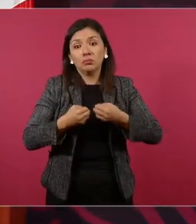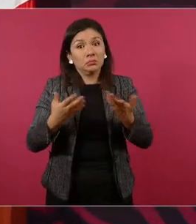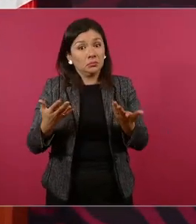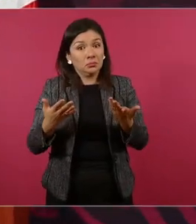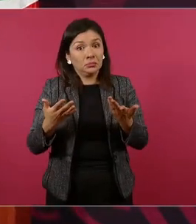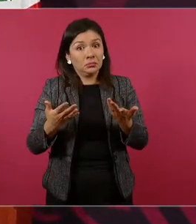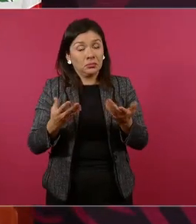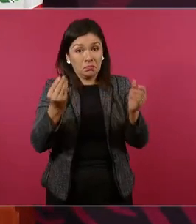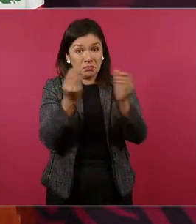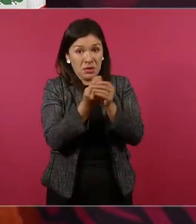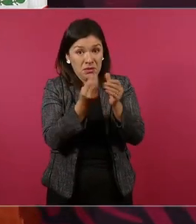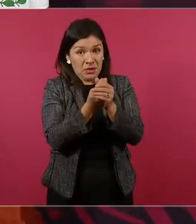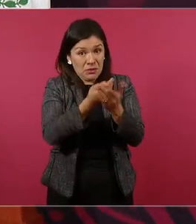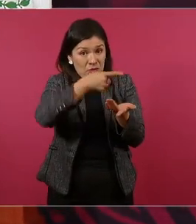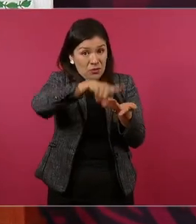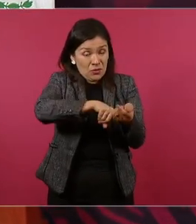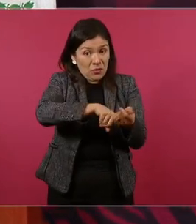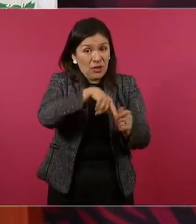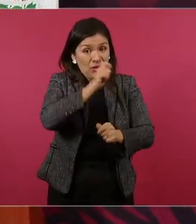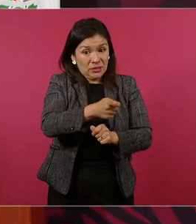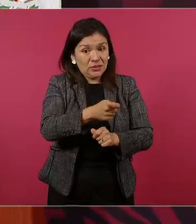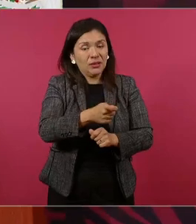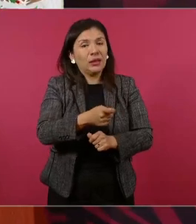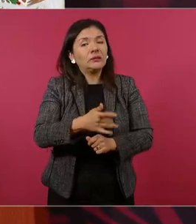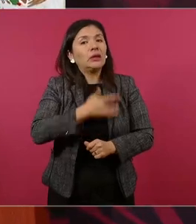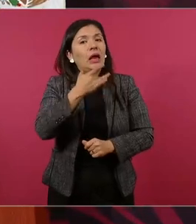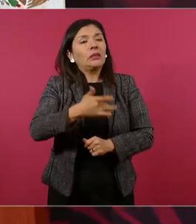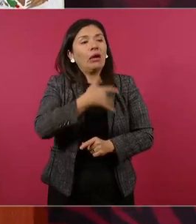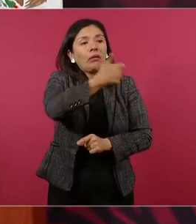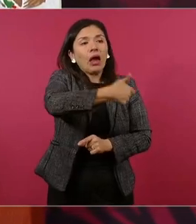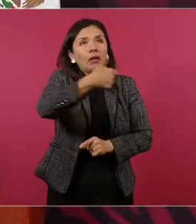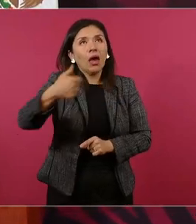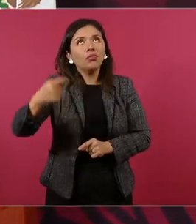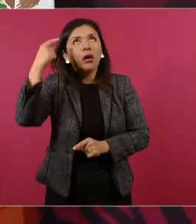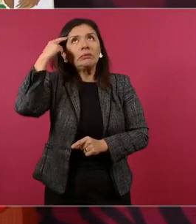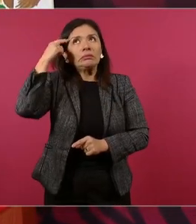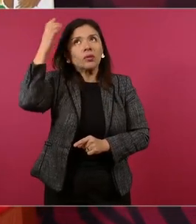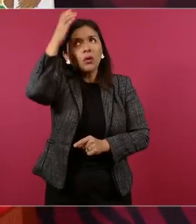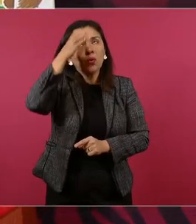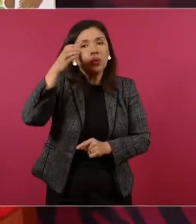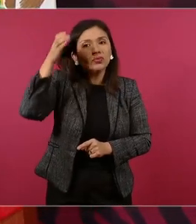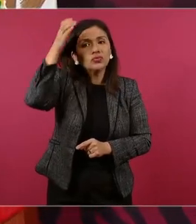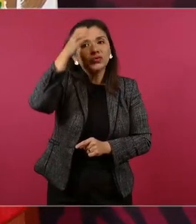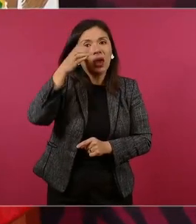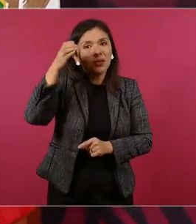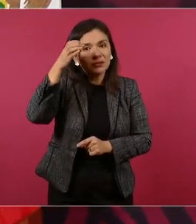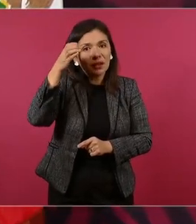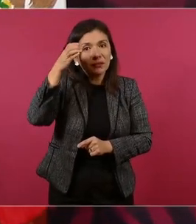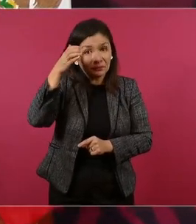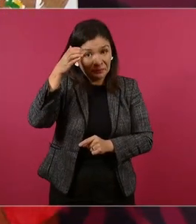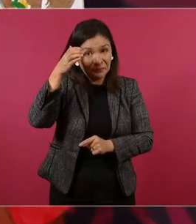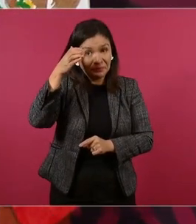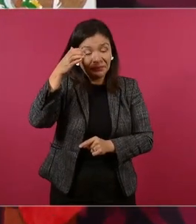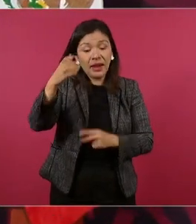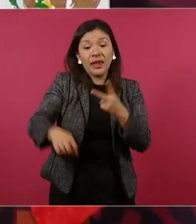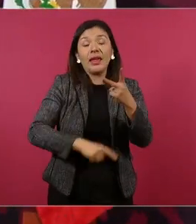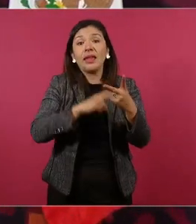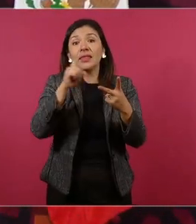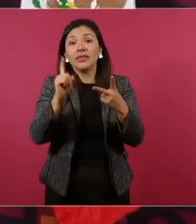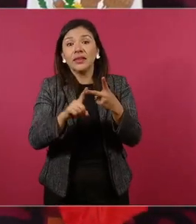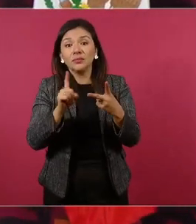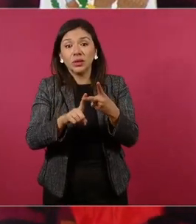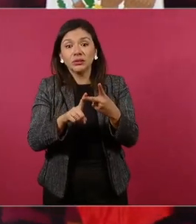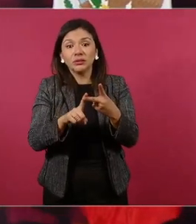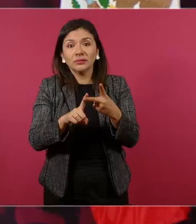en lo íntimo que tiene que ver con nuestra conciencia y luego